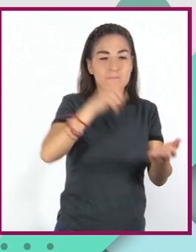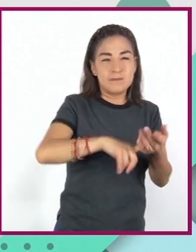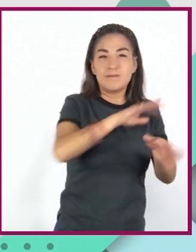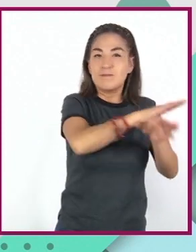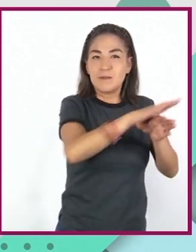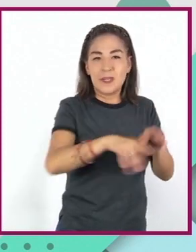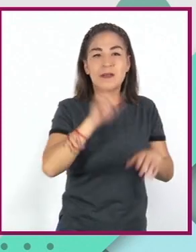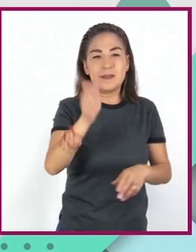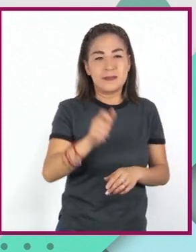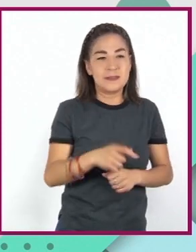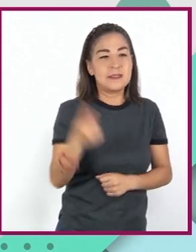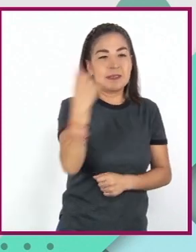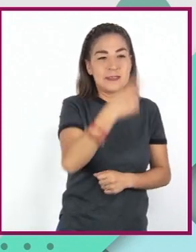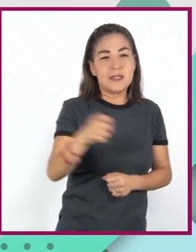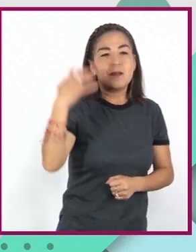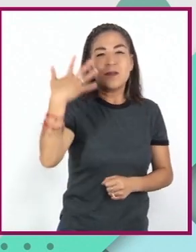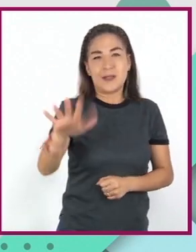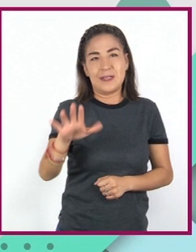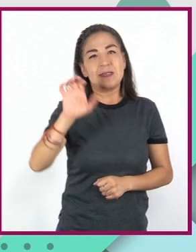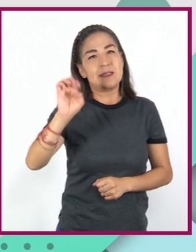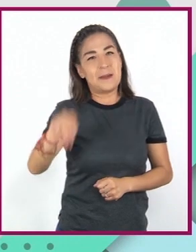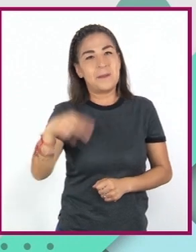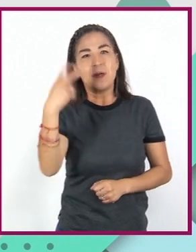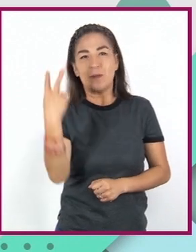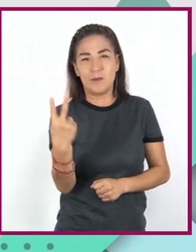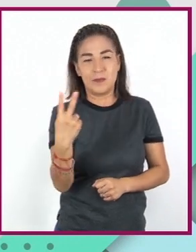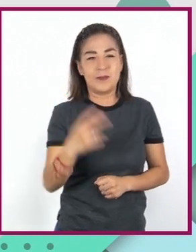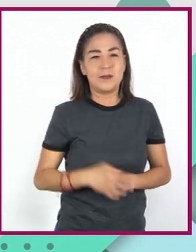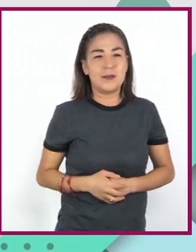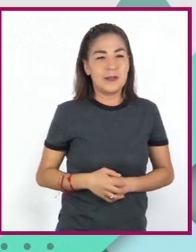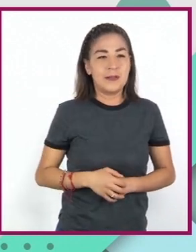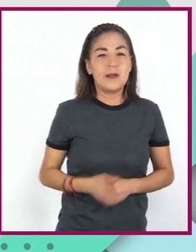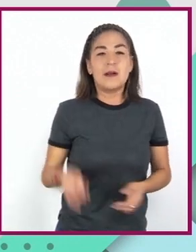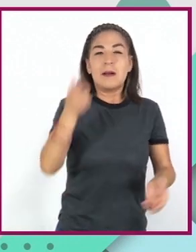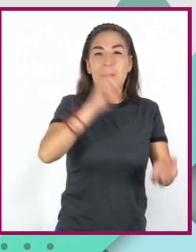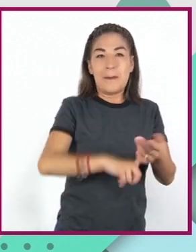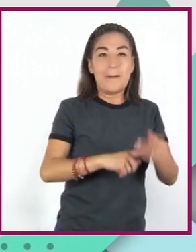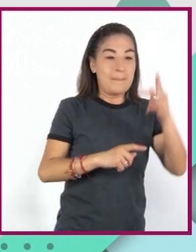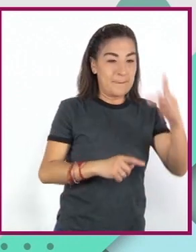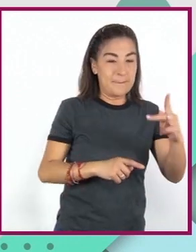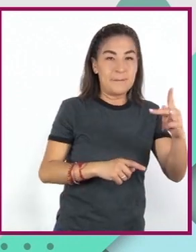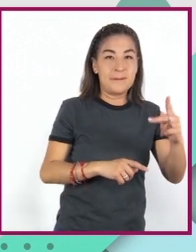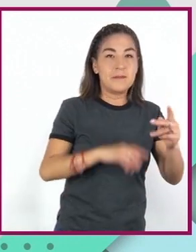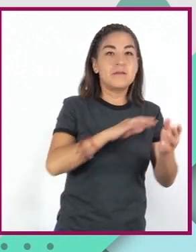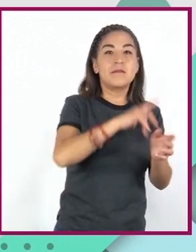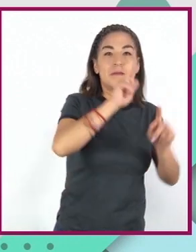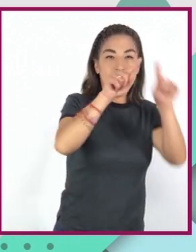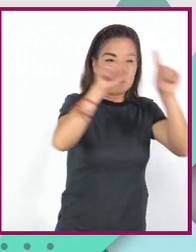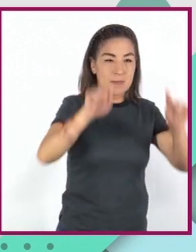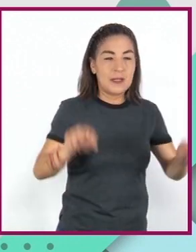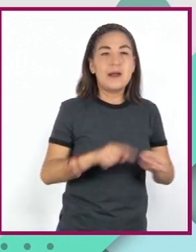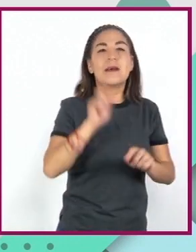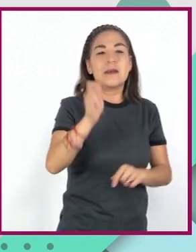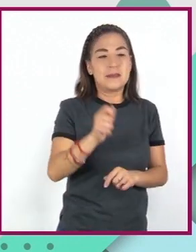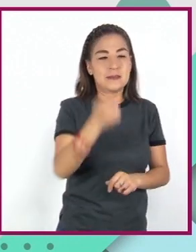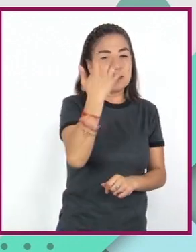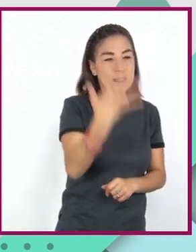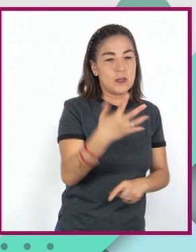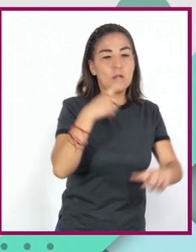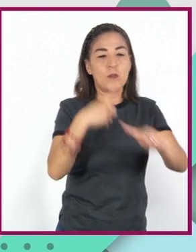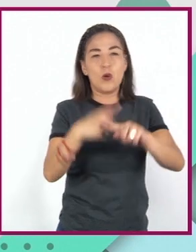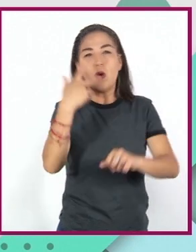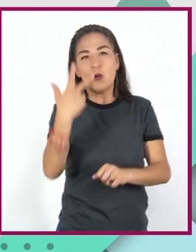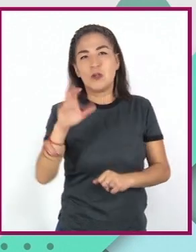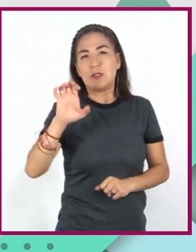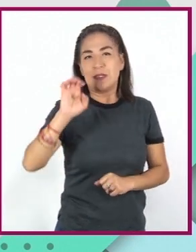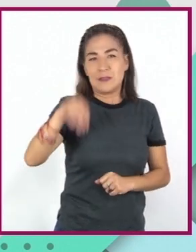a 110 centímetros cuadrados, y el perímetro es igual a 5 por 8 centímetros, es